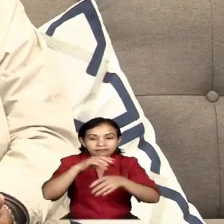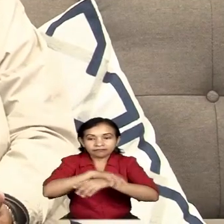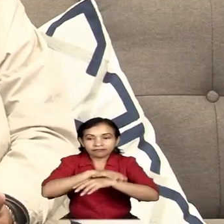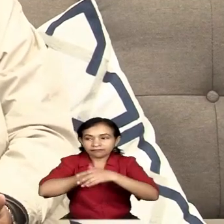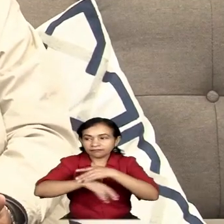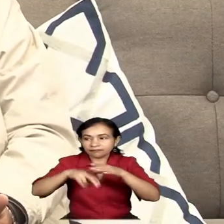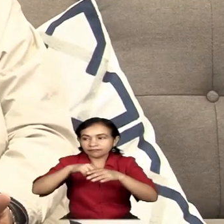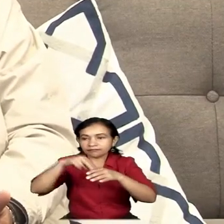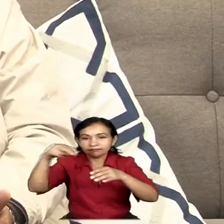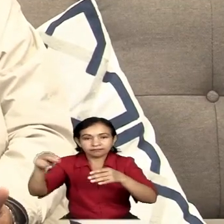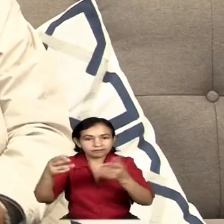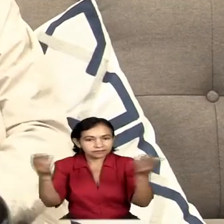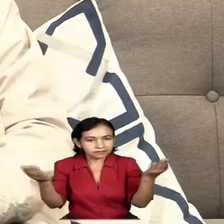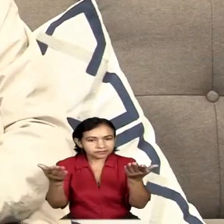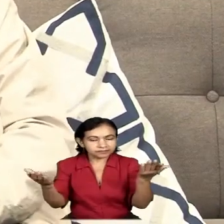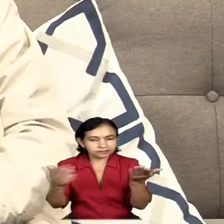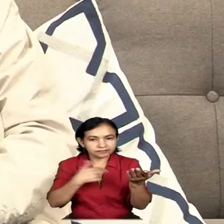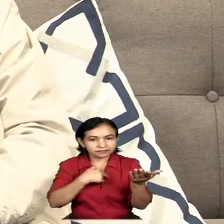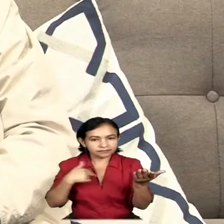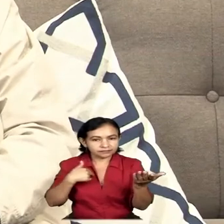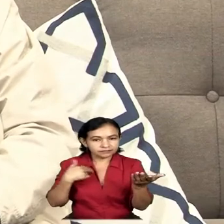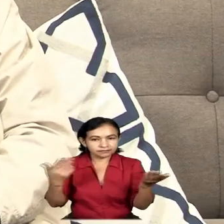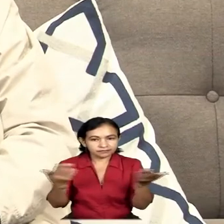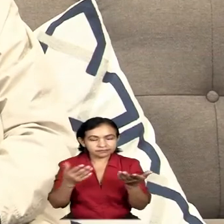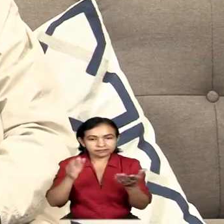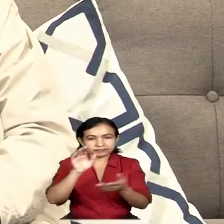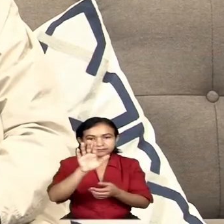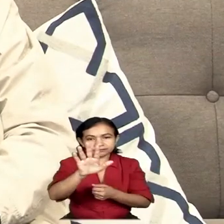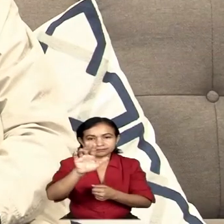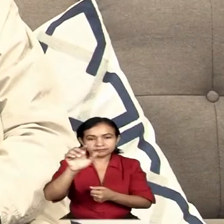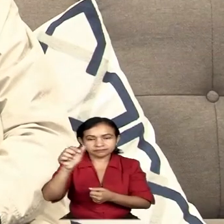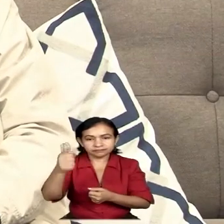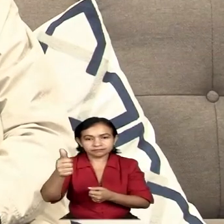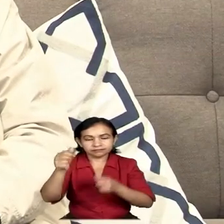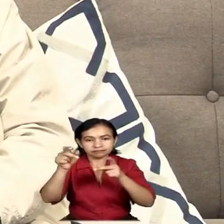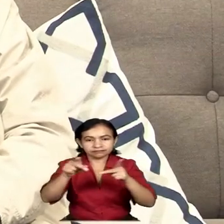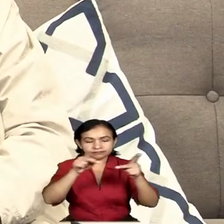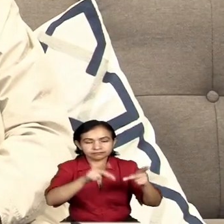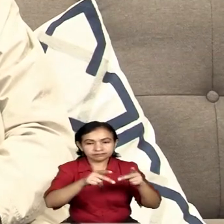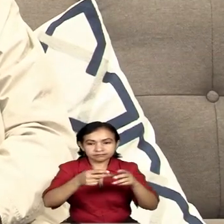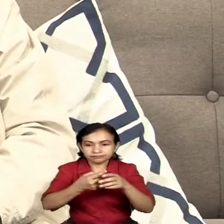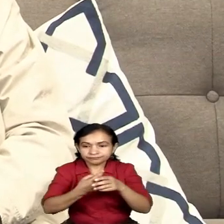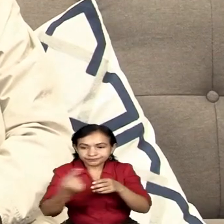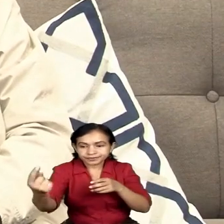No veo yo cómo le puedes descargar 56 balazos a alguien que quiera fugarse.